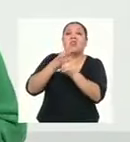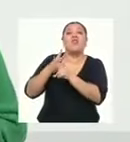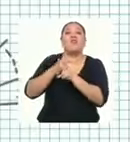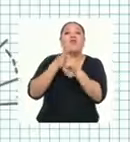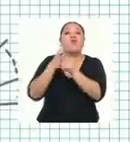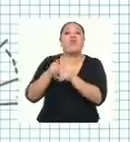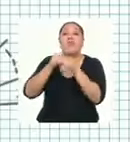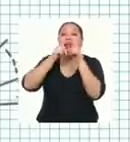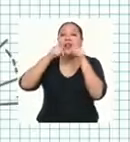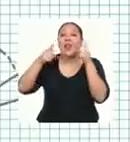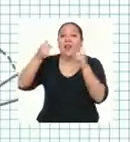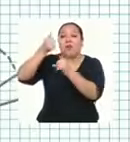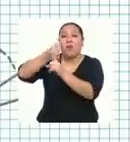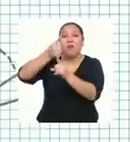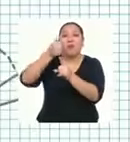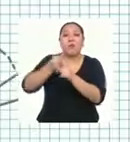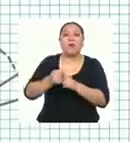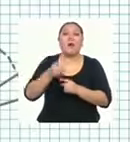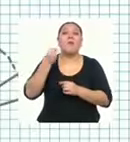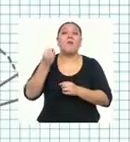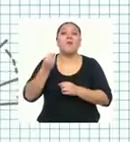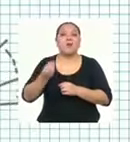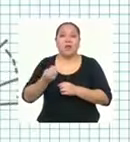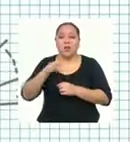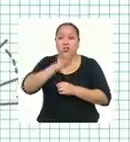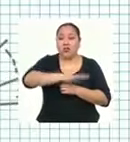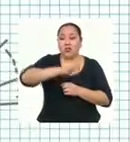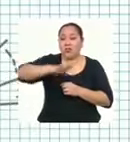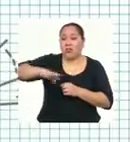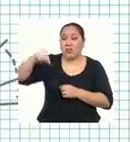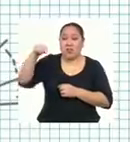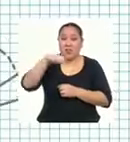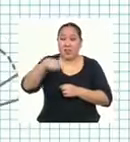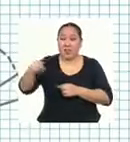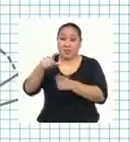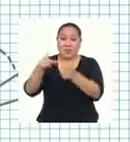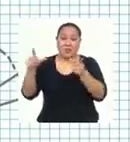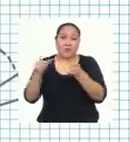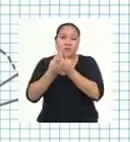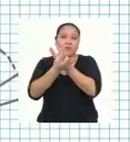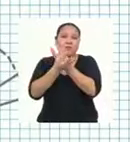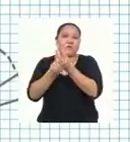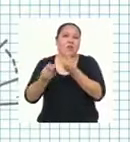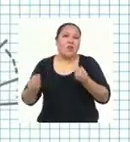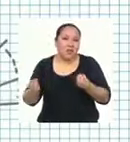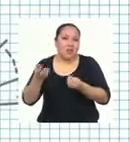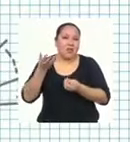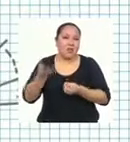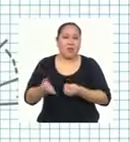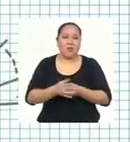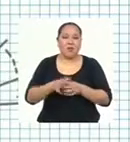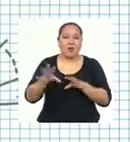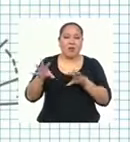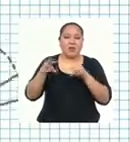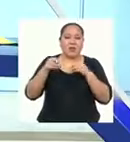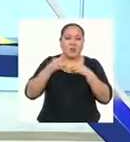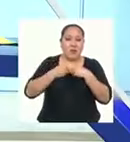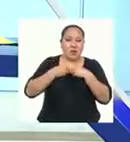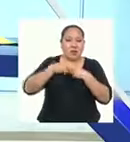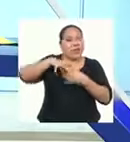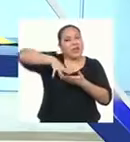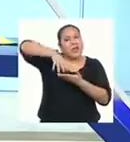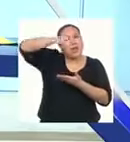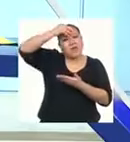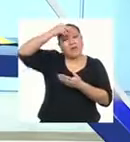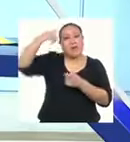originarias, pues cada vez los niños de esas zonas están perdiéndolas por adoptar el castellano.